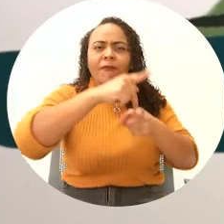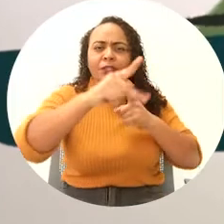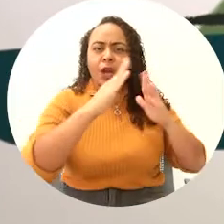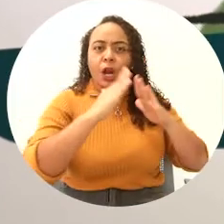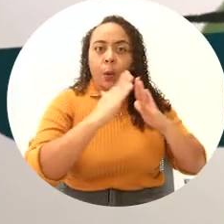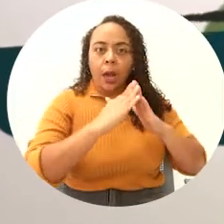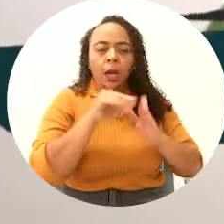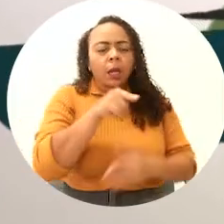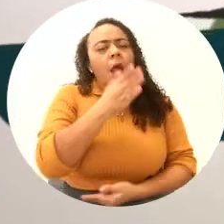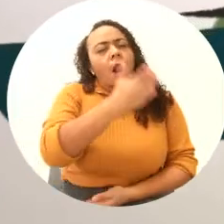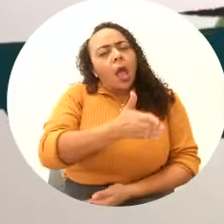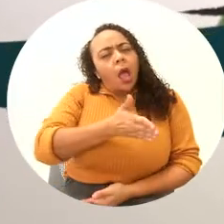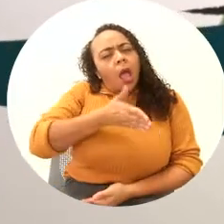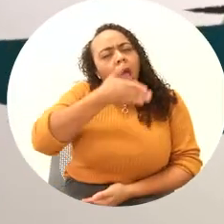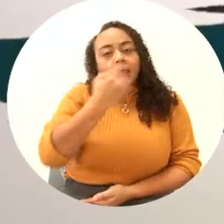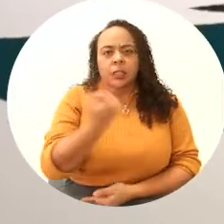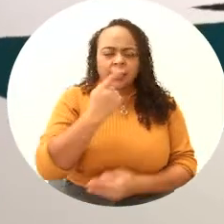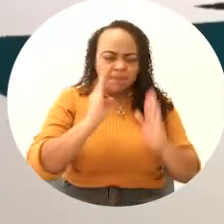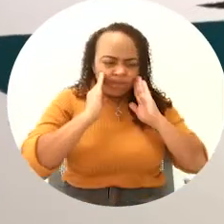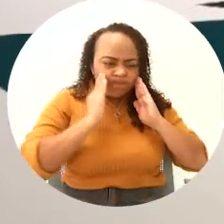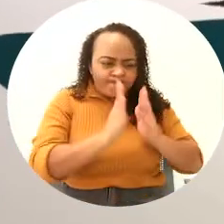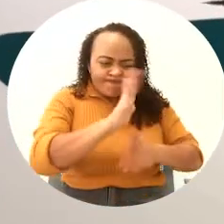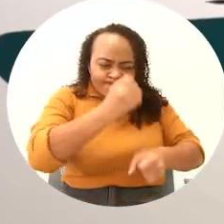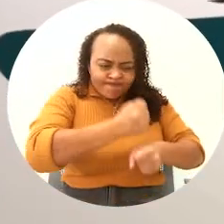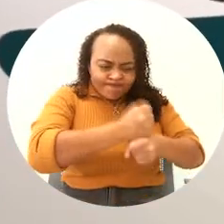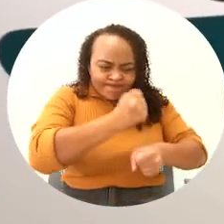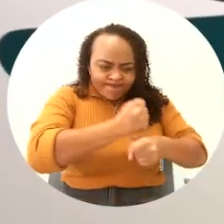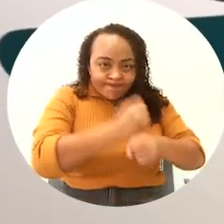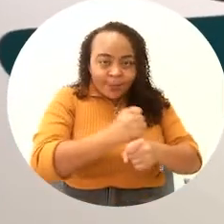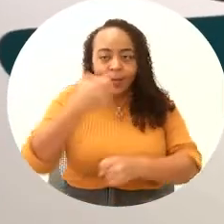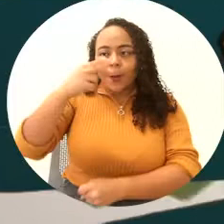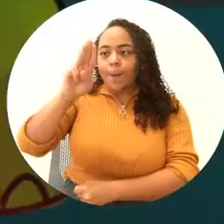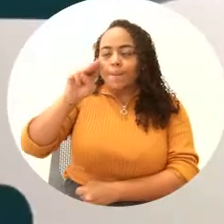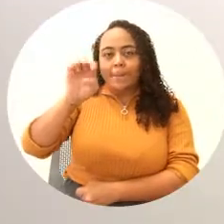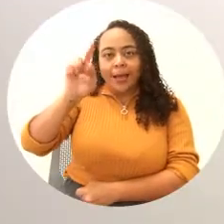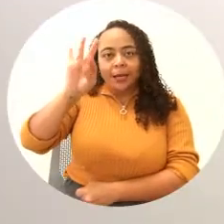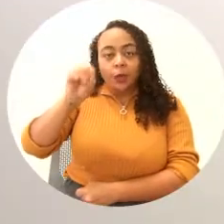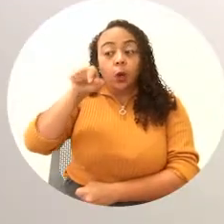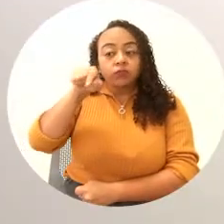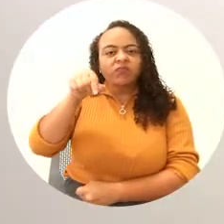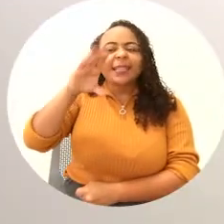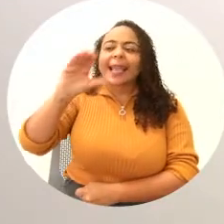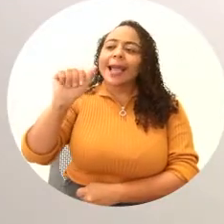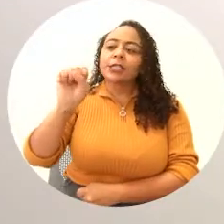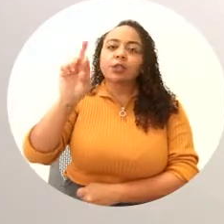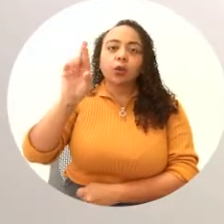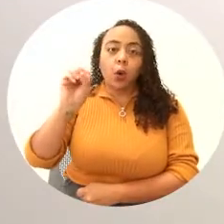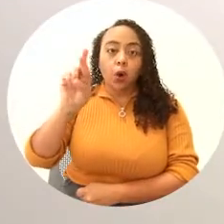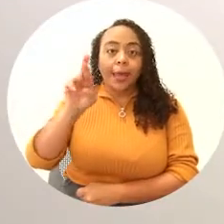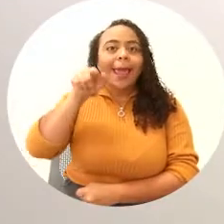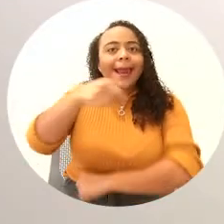del hogar. Aunque era lenta, siempre estaba dedicada a su labor. Humberto, el castor,